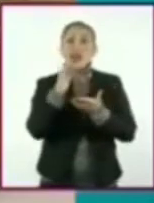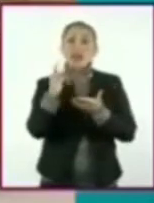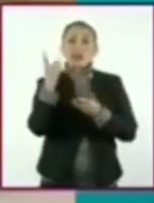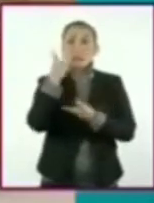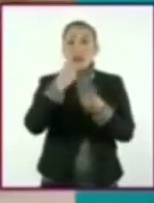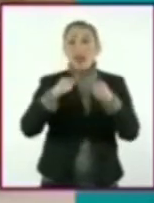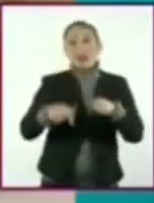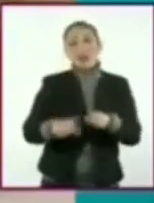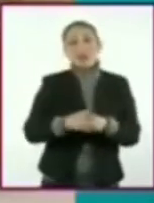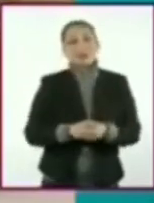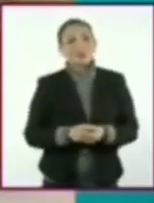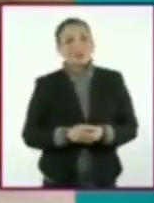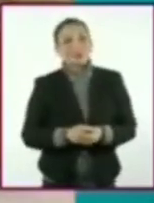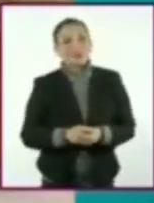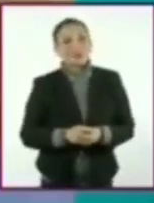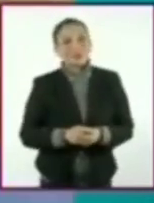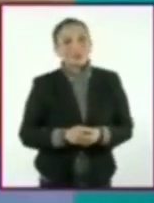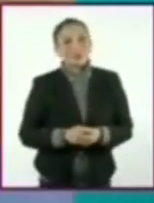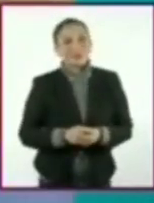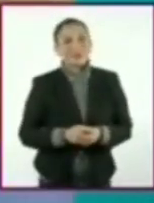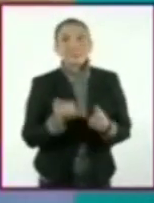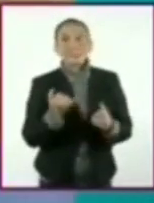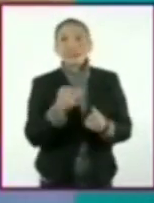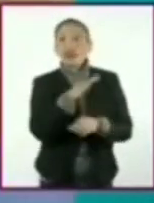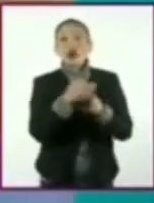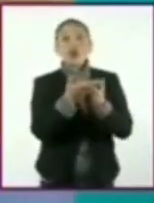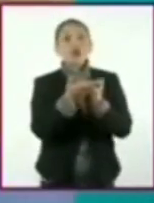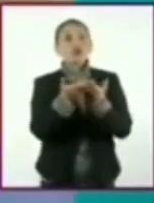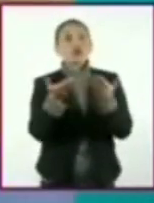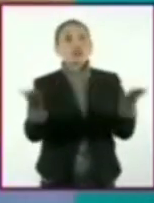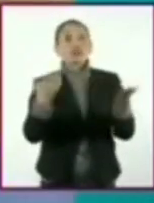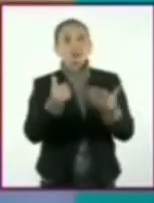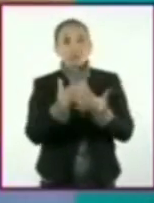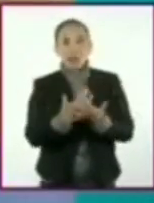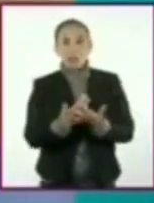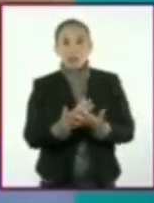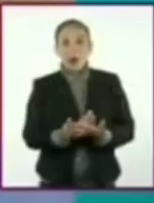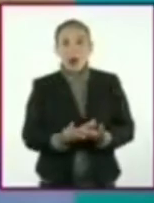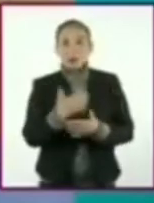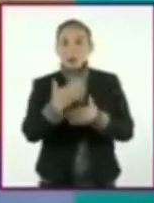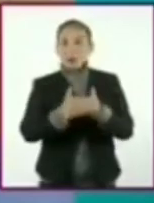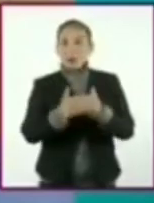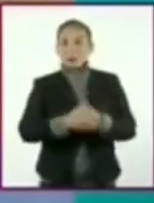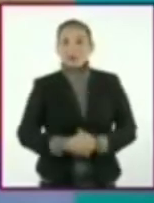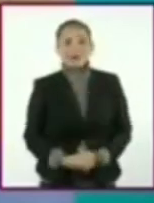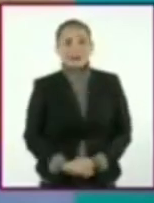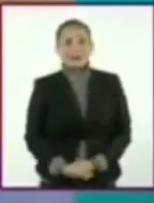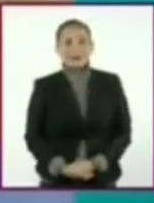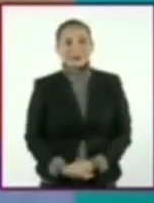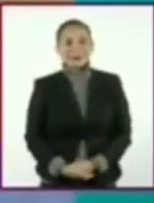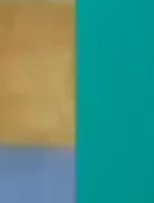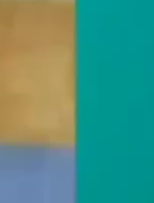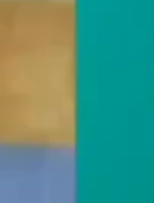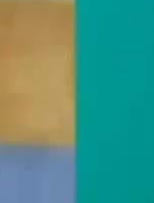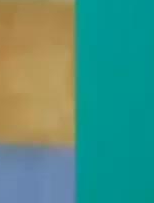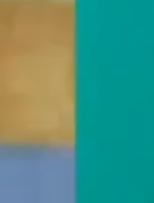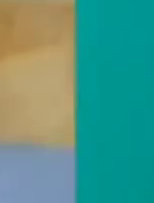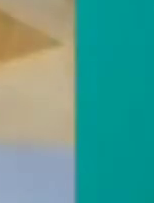tu presencia en el programa, y a todos ustedes los esperamos en la próxima.